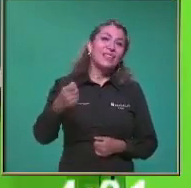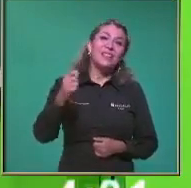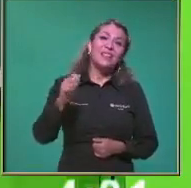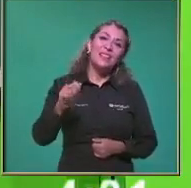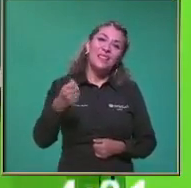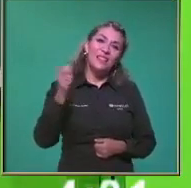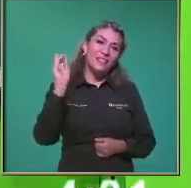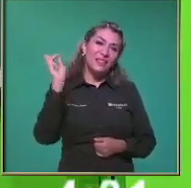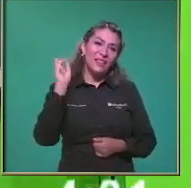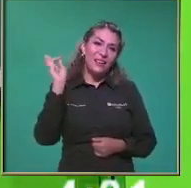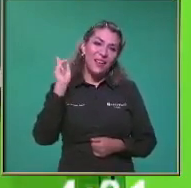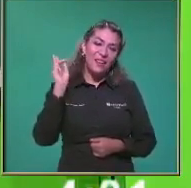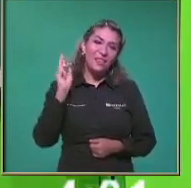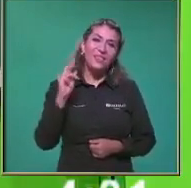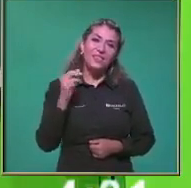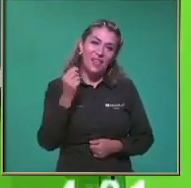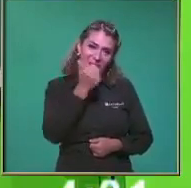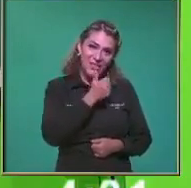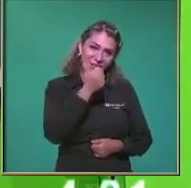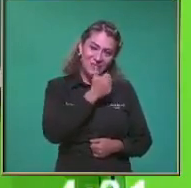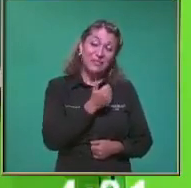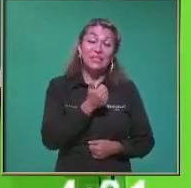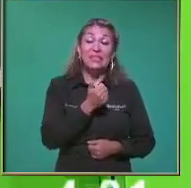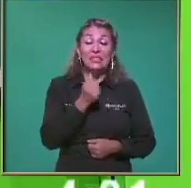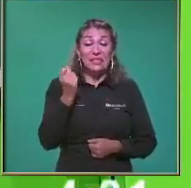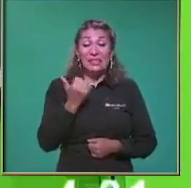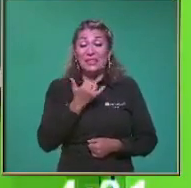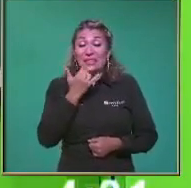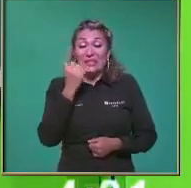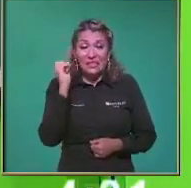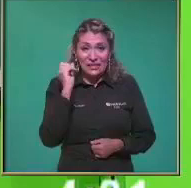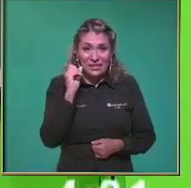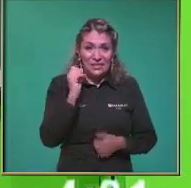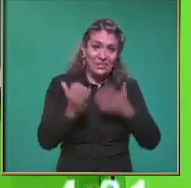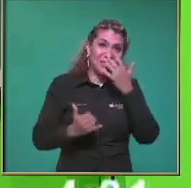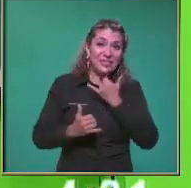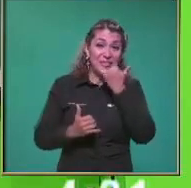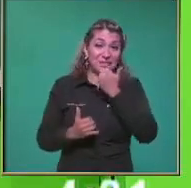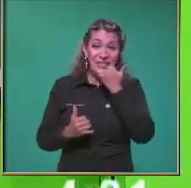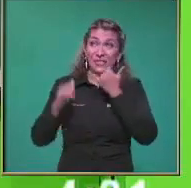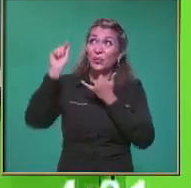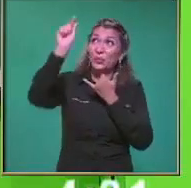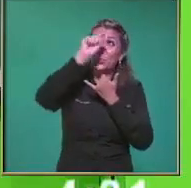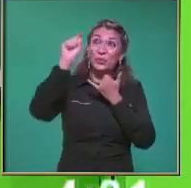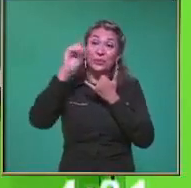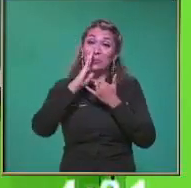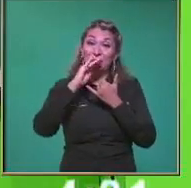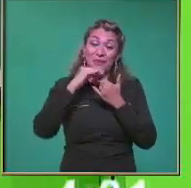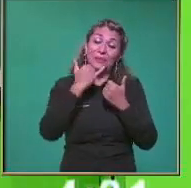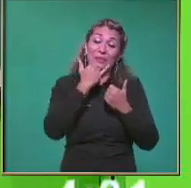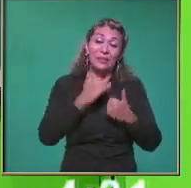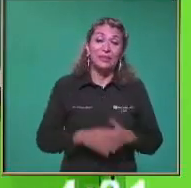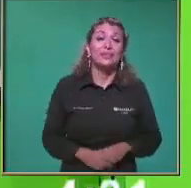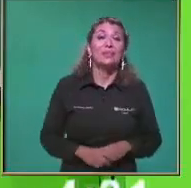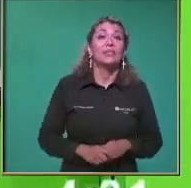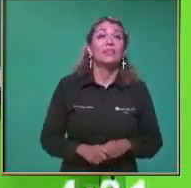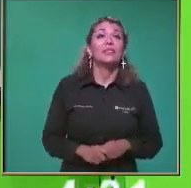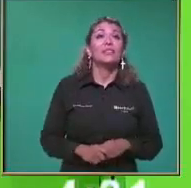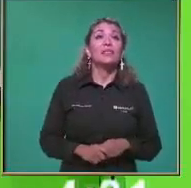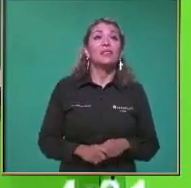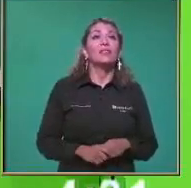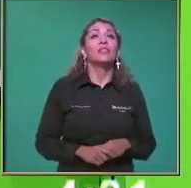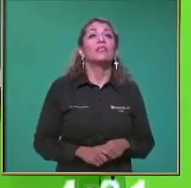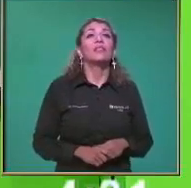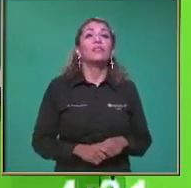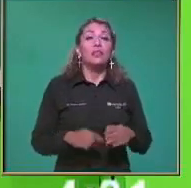de contingencia porque si le picas al pizarrón, luego se mueve. Ahí va. Resolver problemas aditivos con números